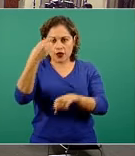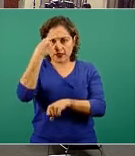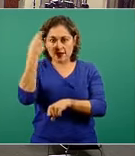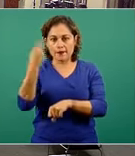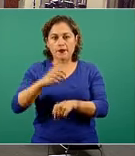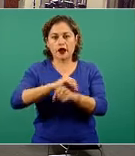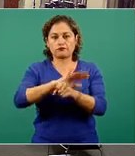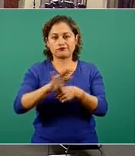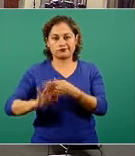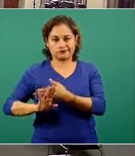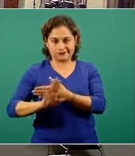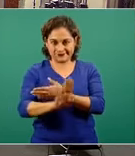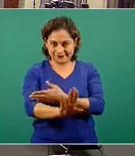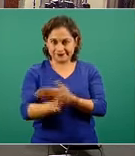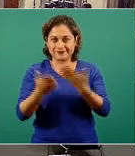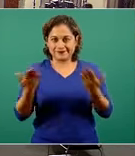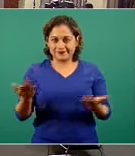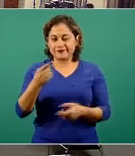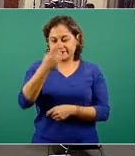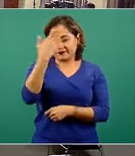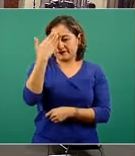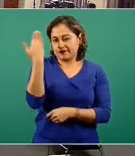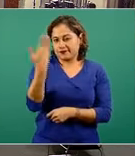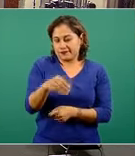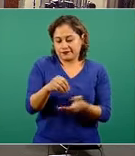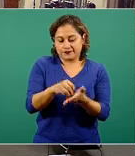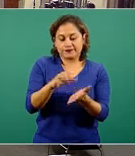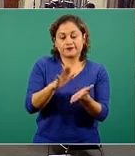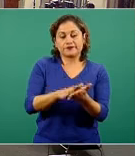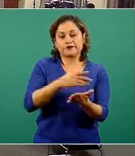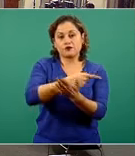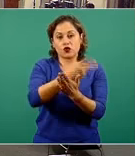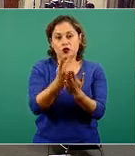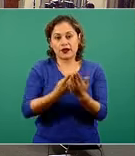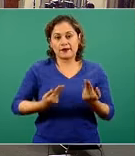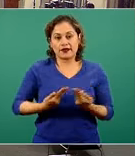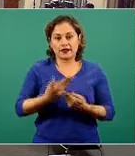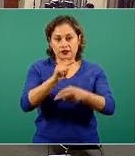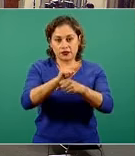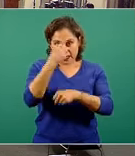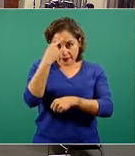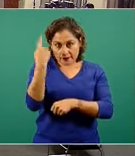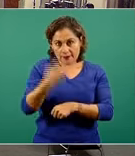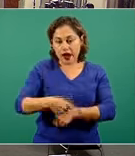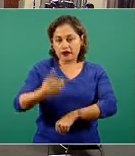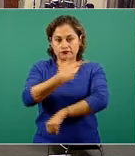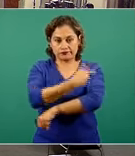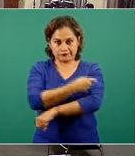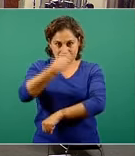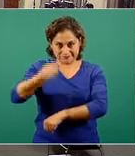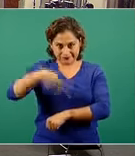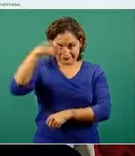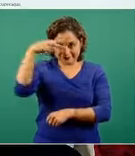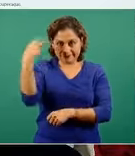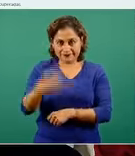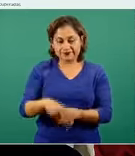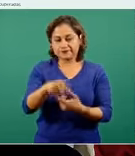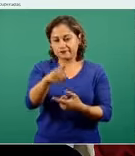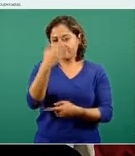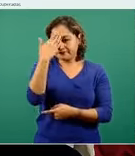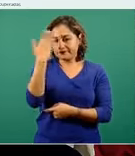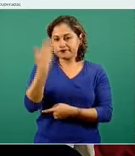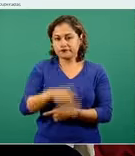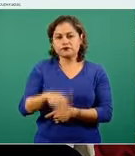COVID-19, enmarcado en esta política nacional de vacunación en México. Como todas las noches, actualizamos siempre estas